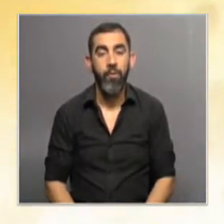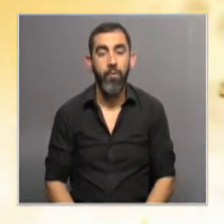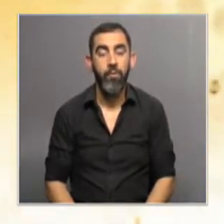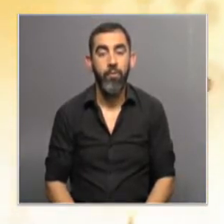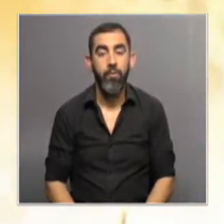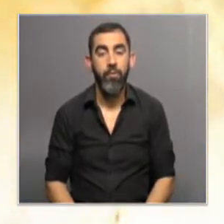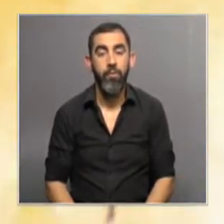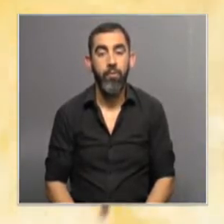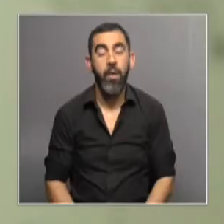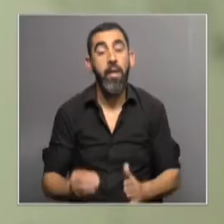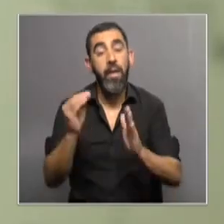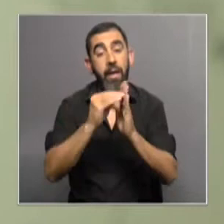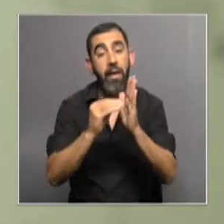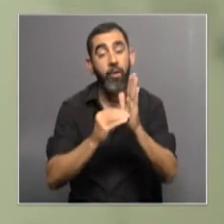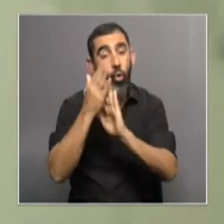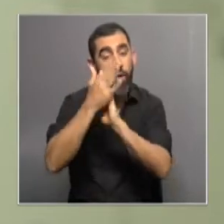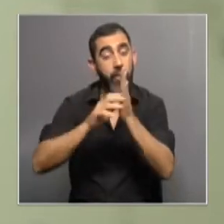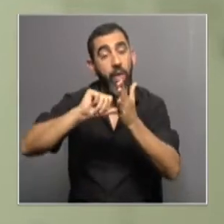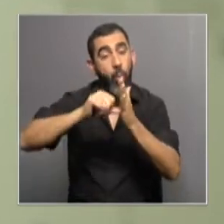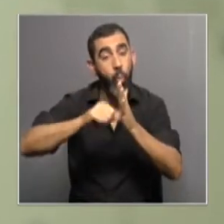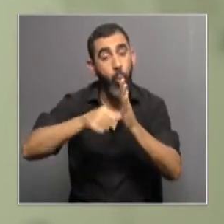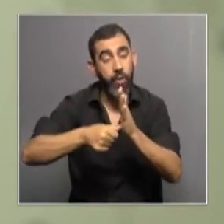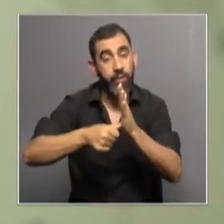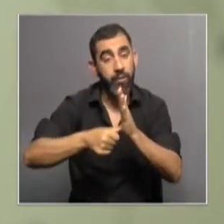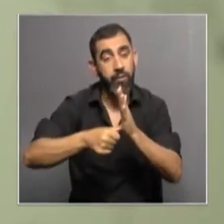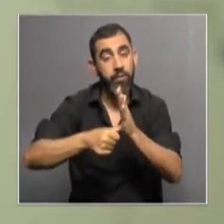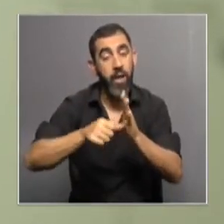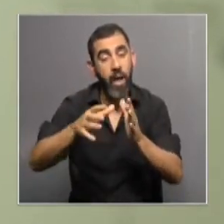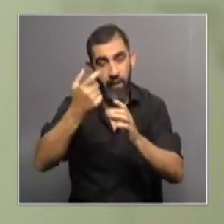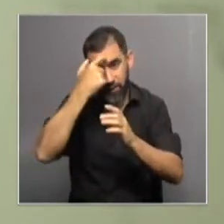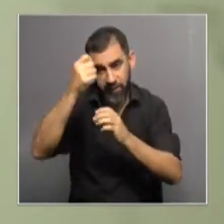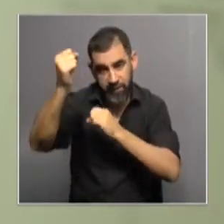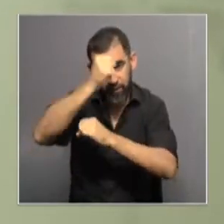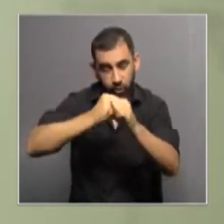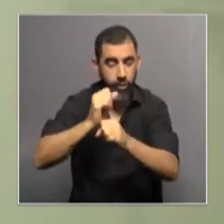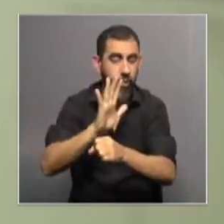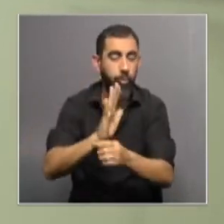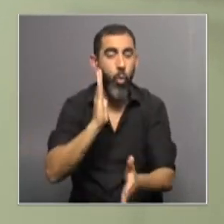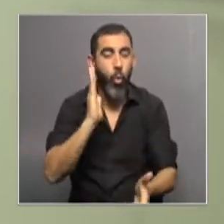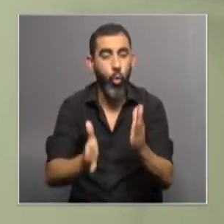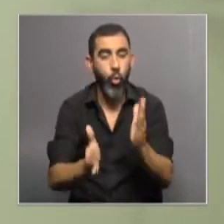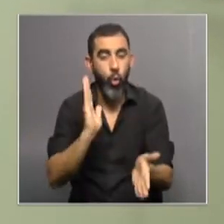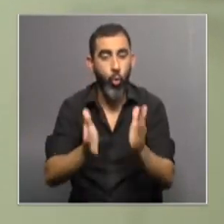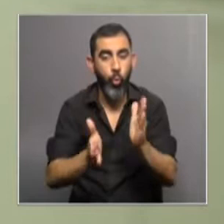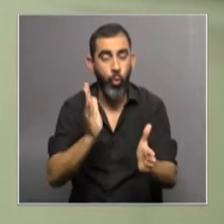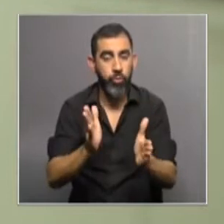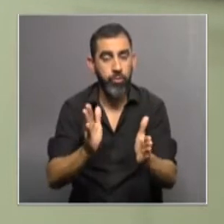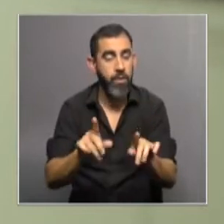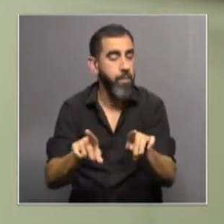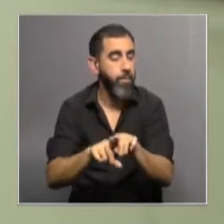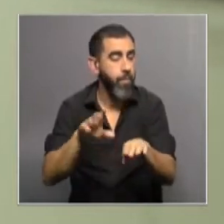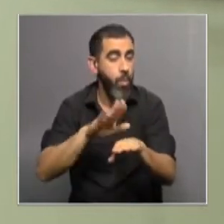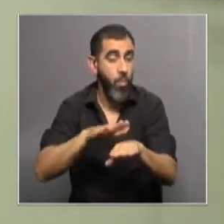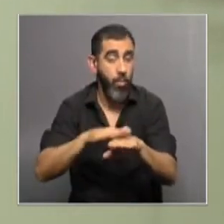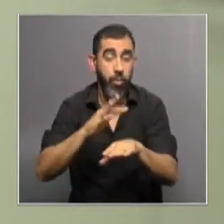el registro nacional de huellas genéticas está montado con toda una tecnología robótica a la par de lo que